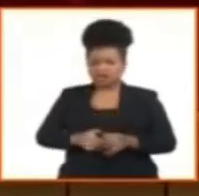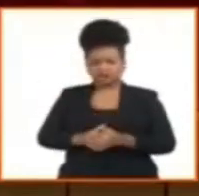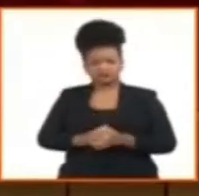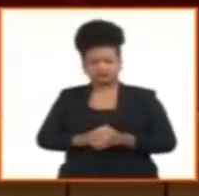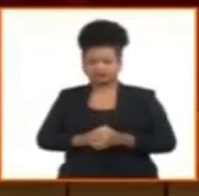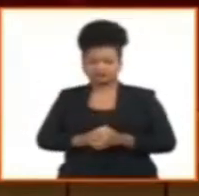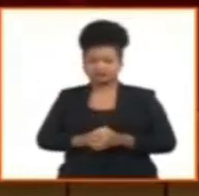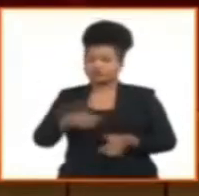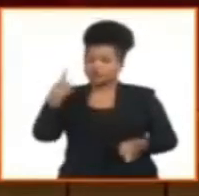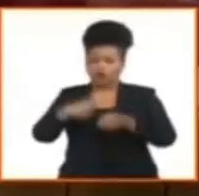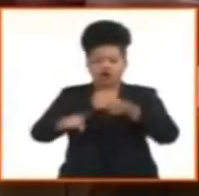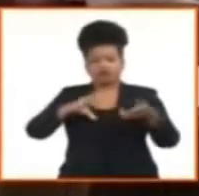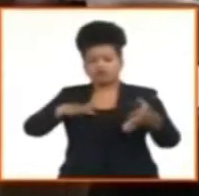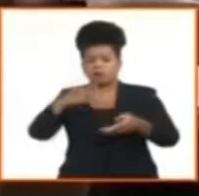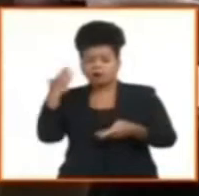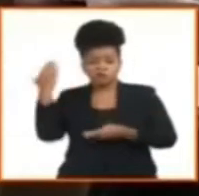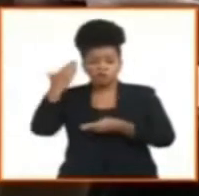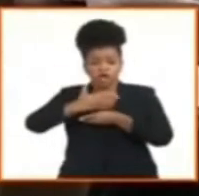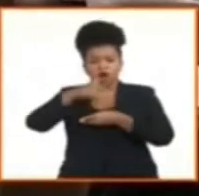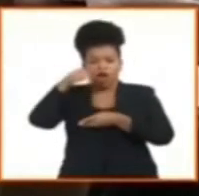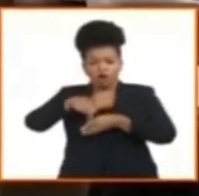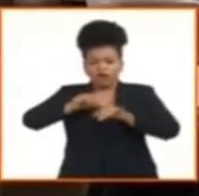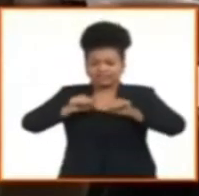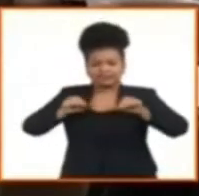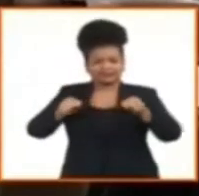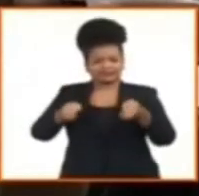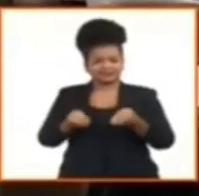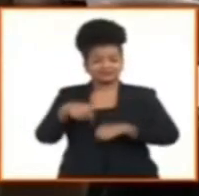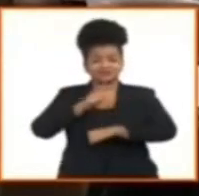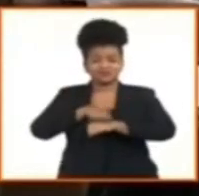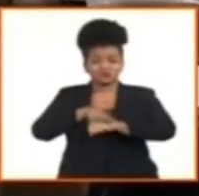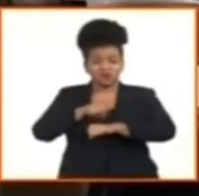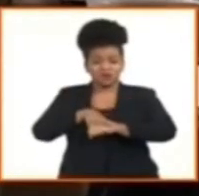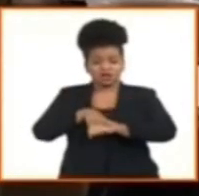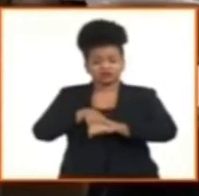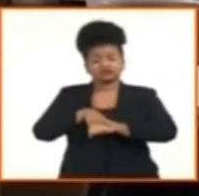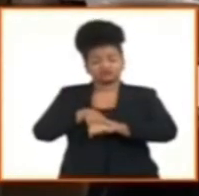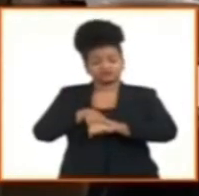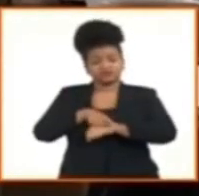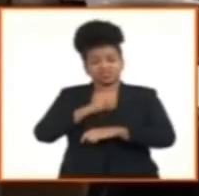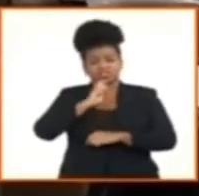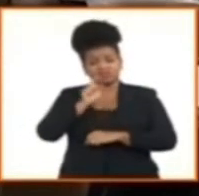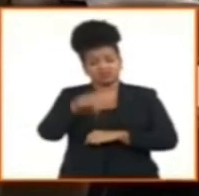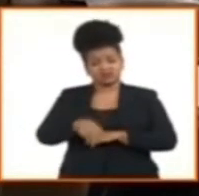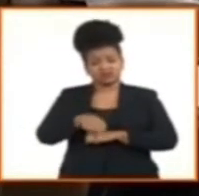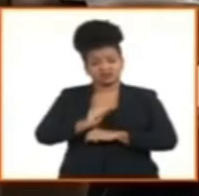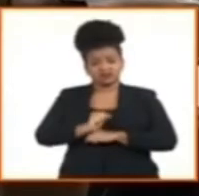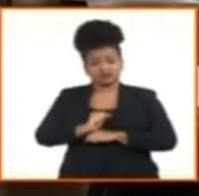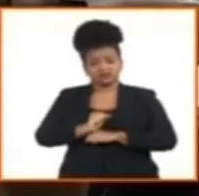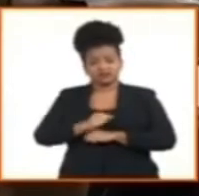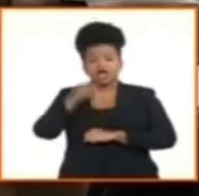y es que ese bloqueo está recrudecido en los momentos actuales. La inclusión de Cuba en la lista de